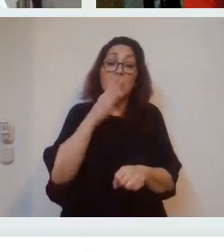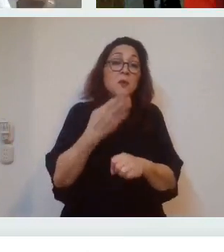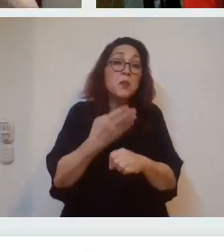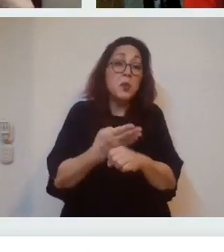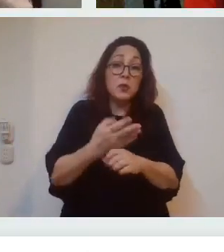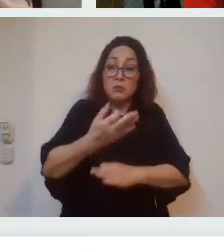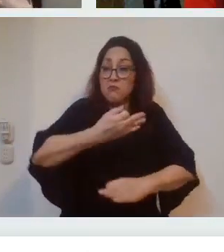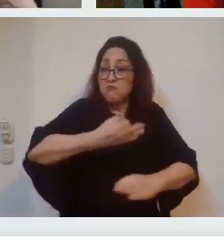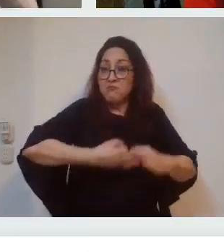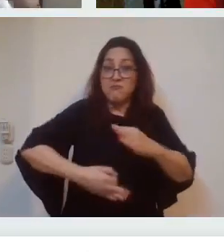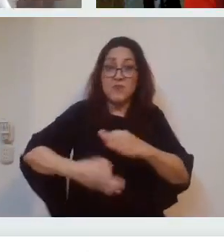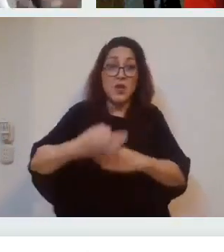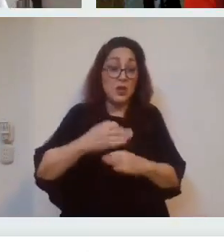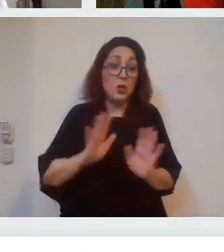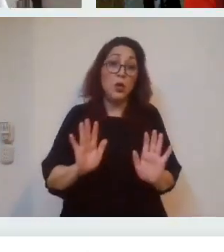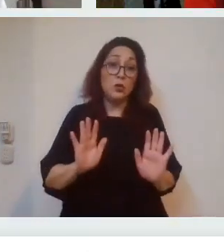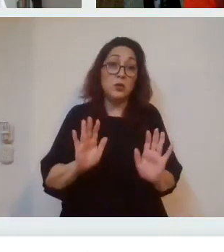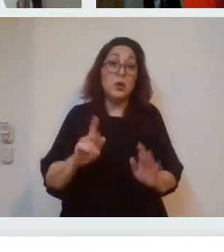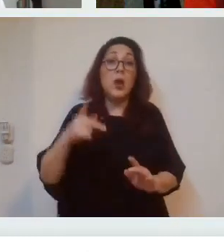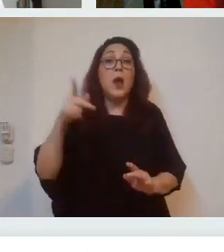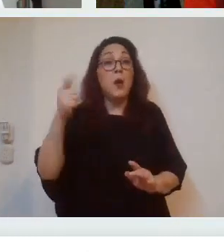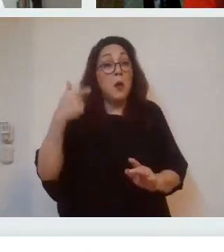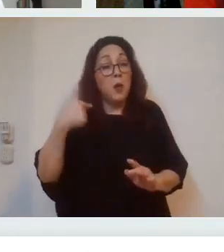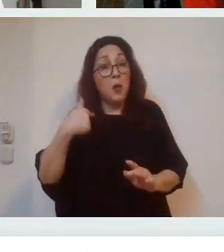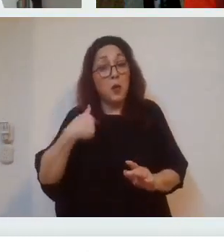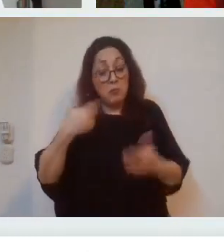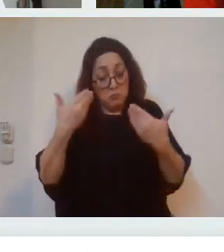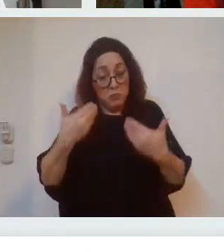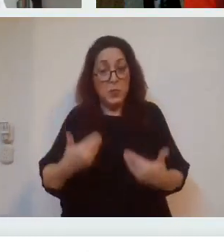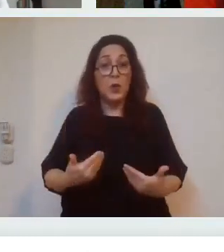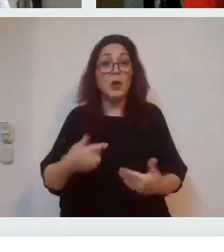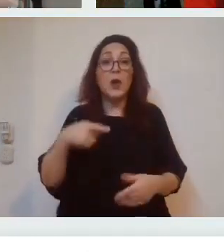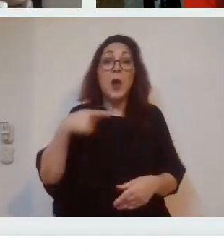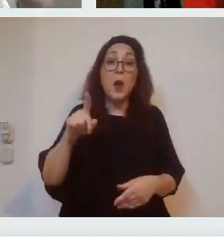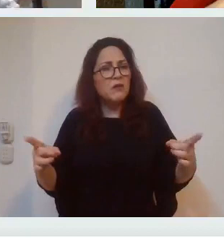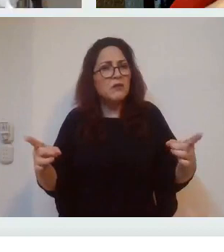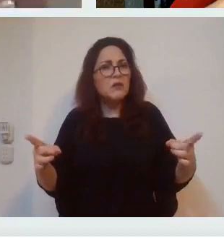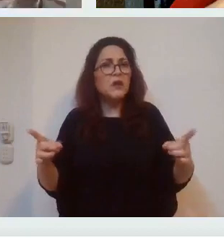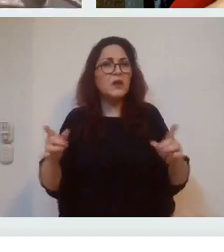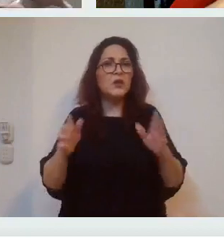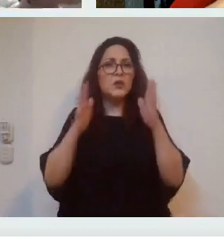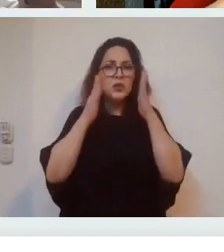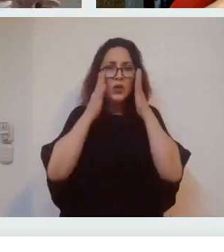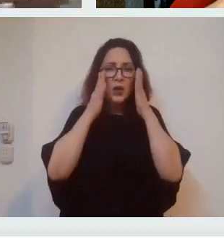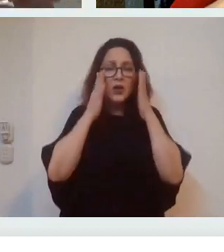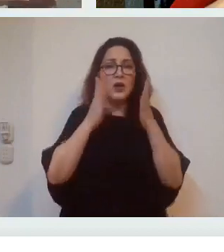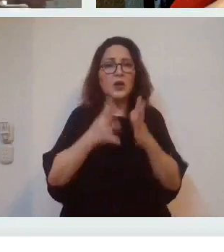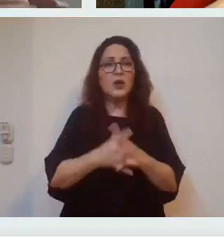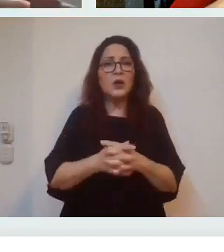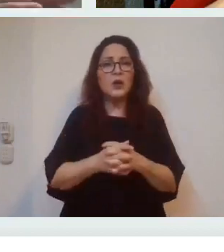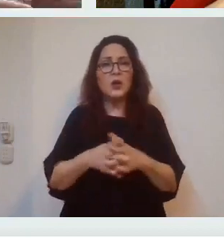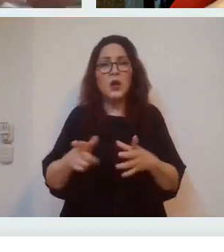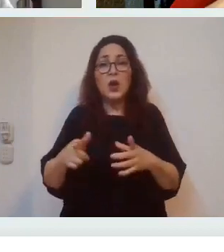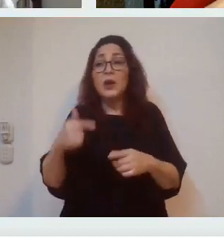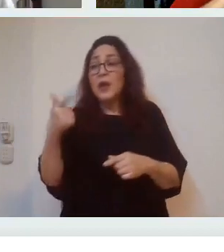digamos, modernos, que tienen que ver con perfecciones de estilo, que a veces son